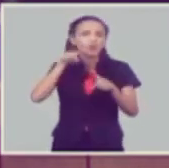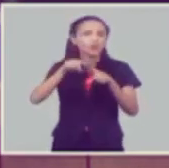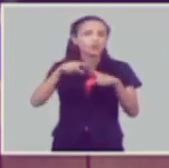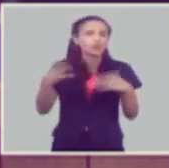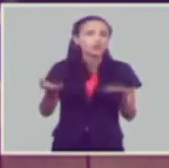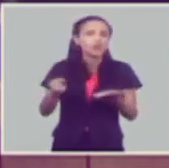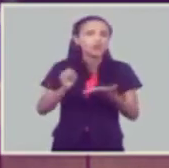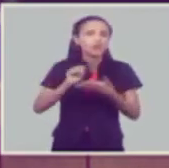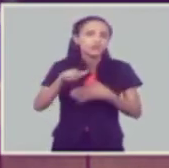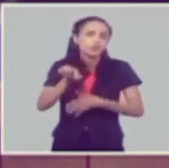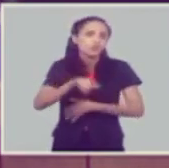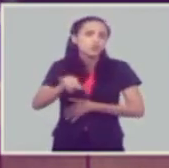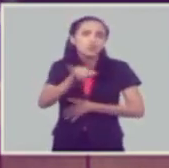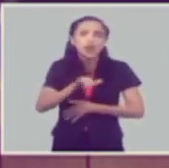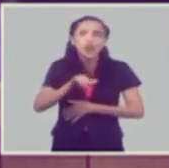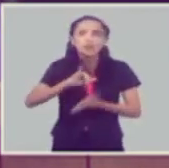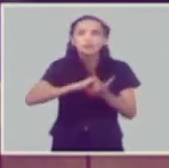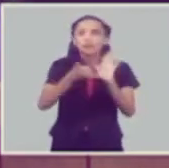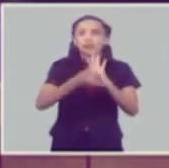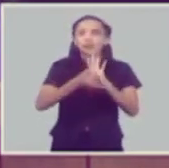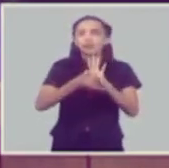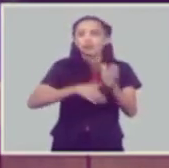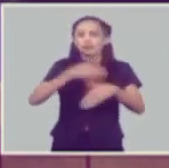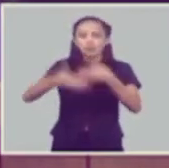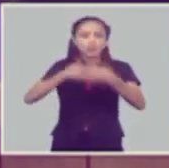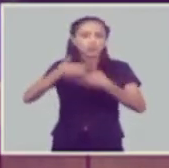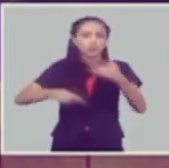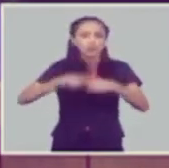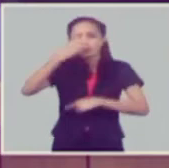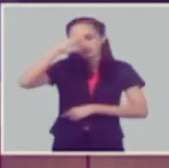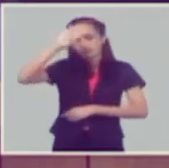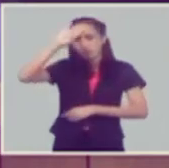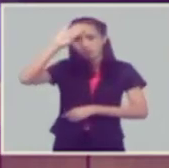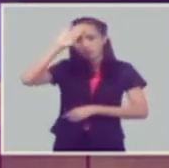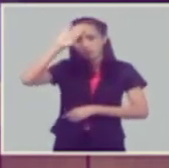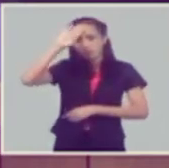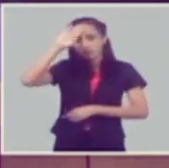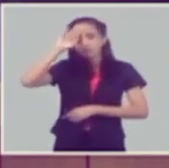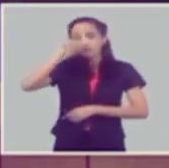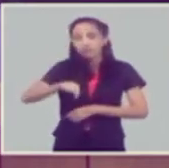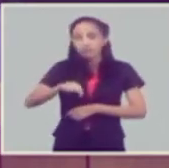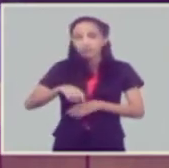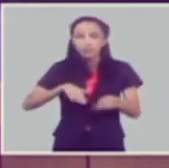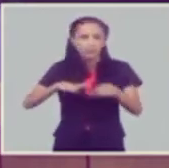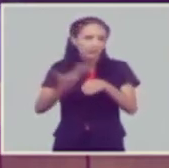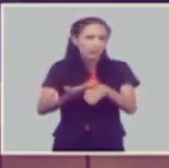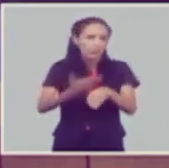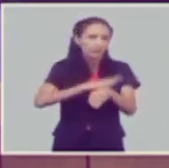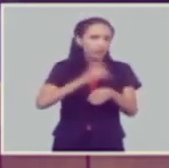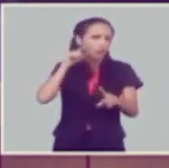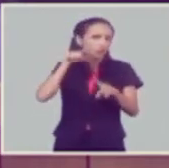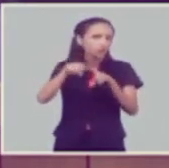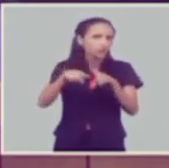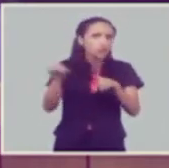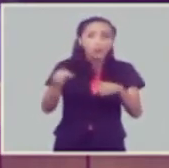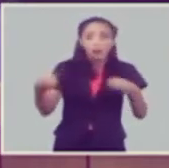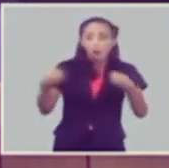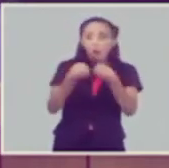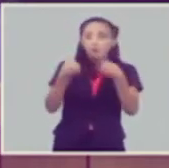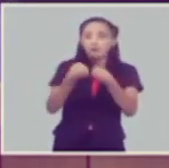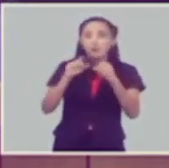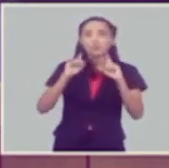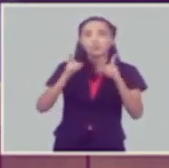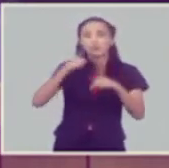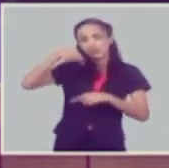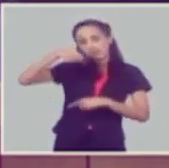de servir de estrado a proyectos de confrontación previamente articulados con el objetivo de crear una oposición política